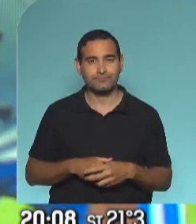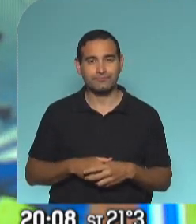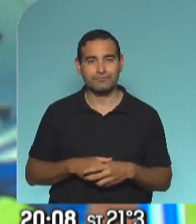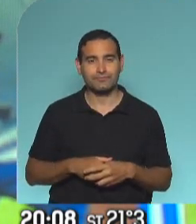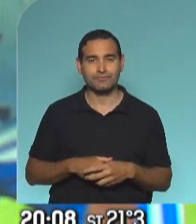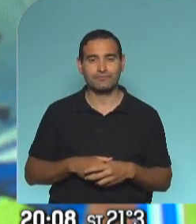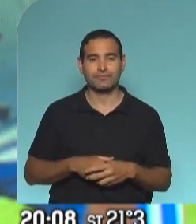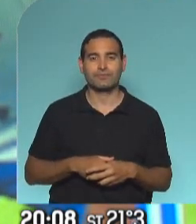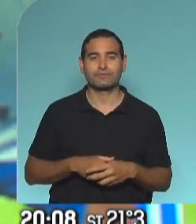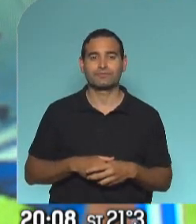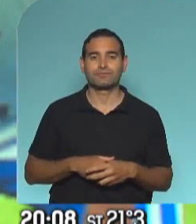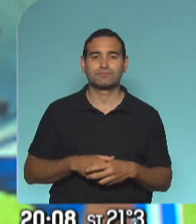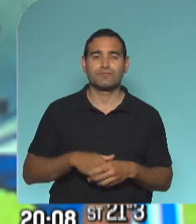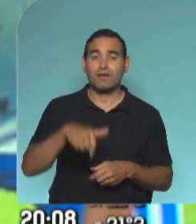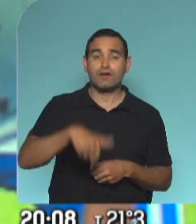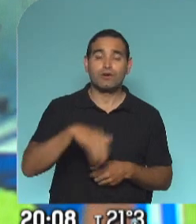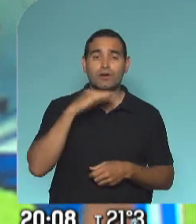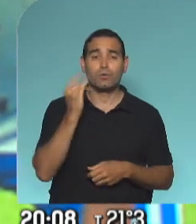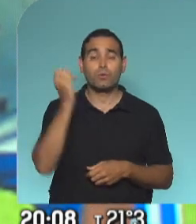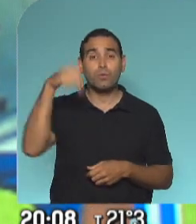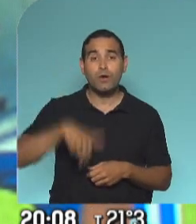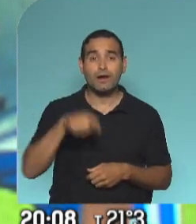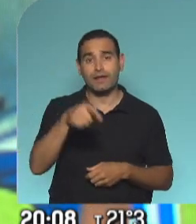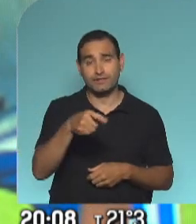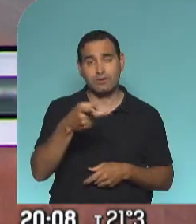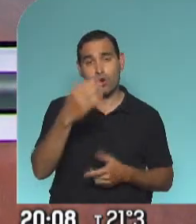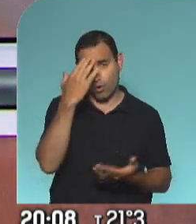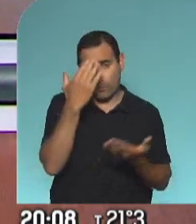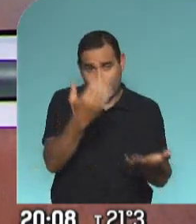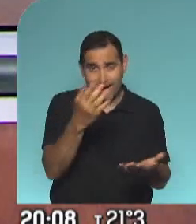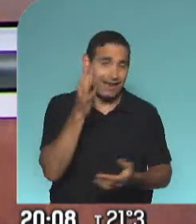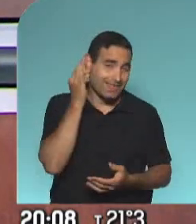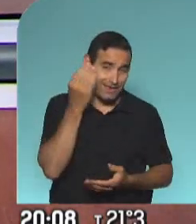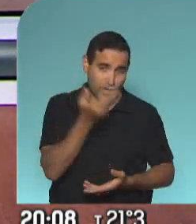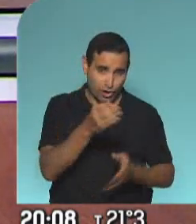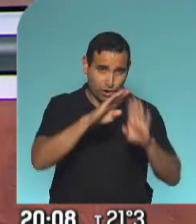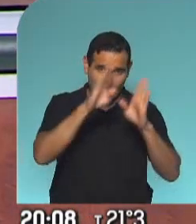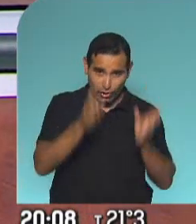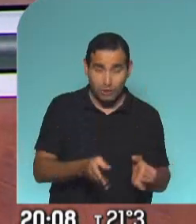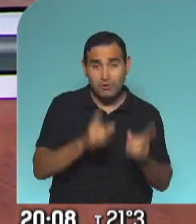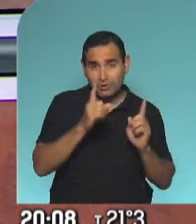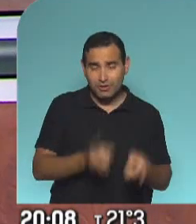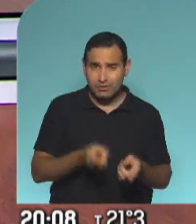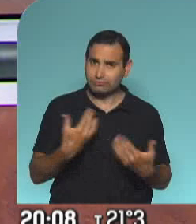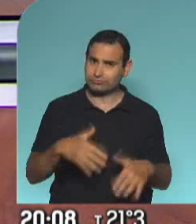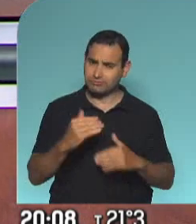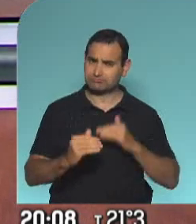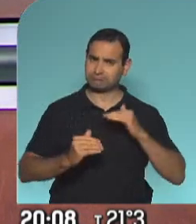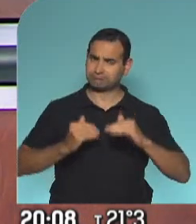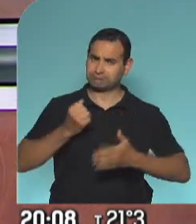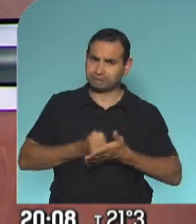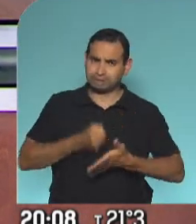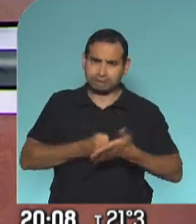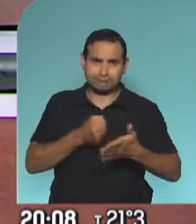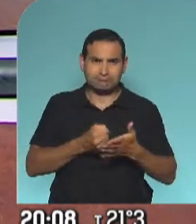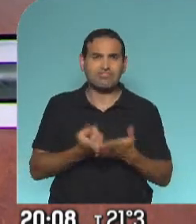tan cargadas de simbolismo, Juan Carlos, ese es un homenaje al Diego, ¿verdad? Sí. Pero también es un homenaje a la superación. No hay que olvidarse. Totalmente.